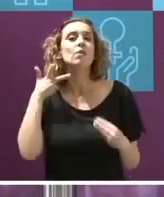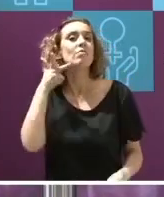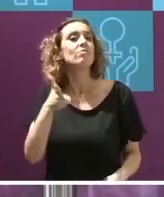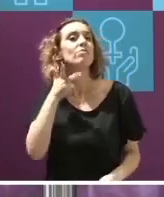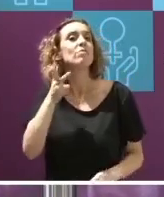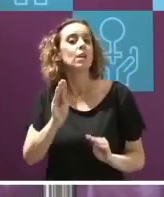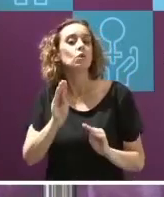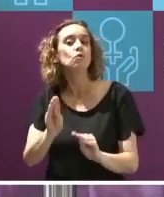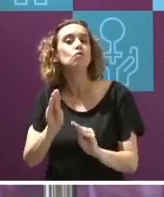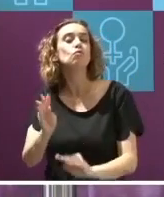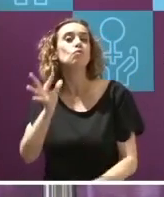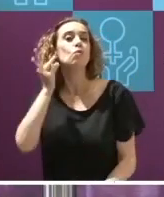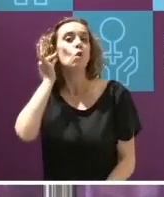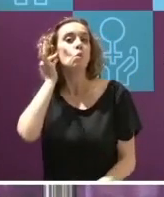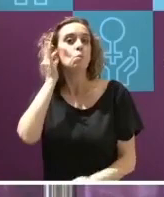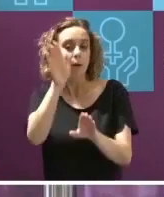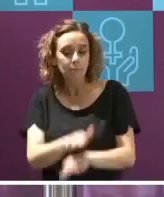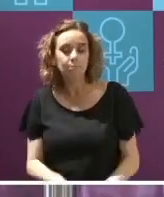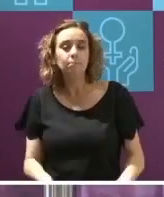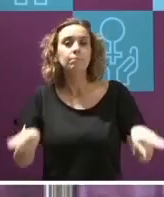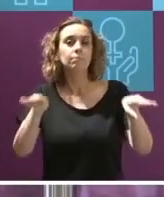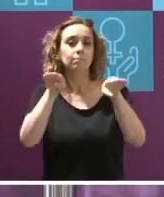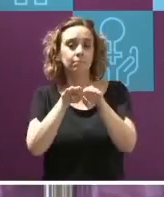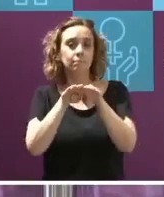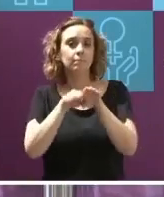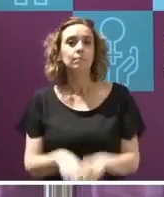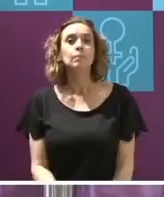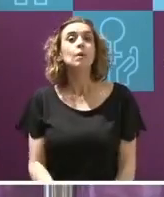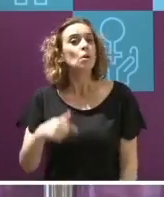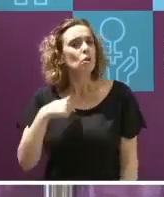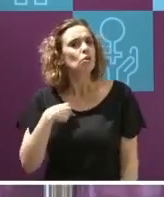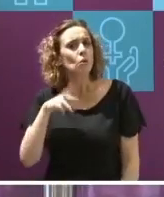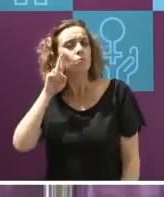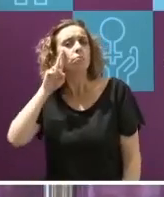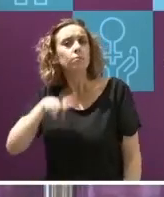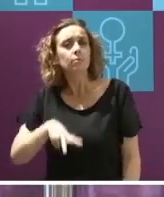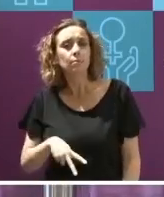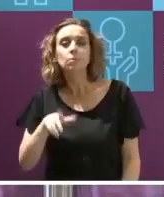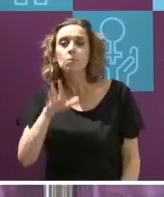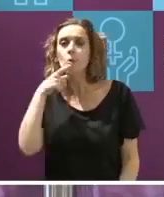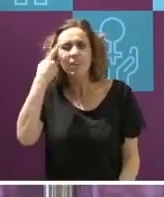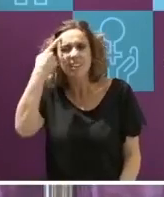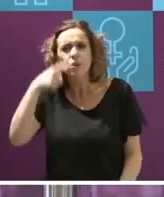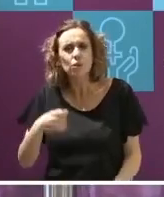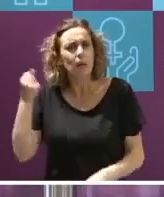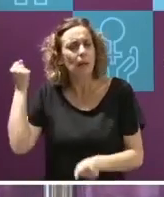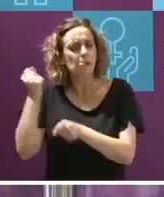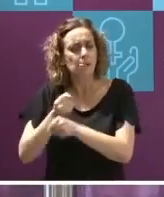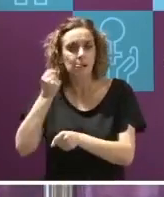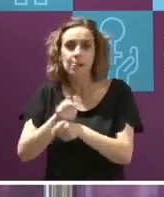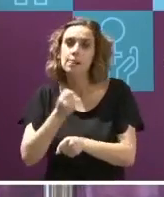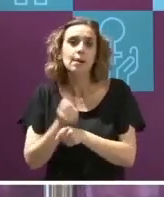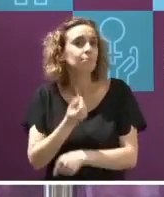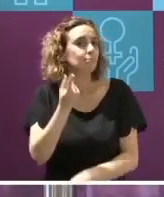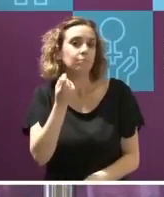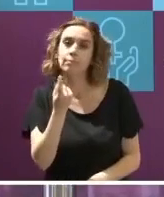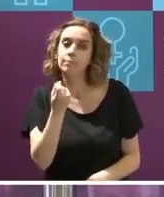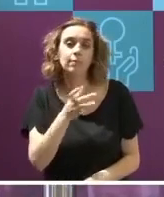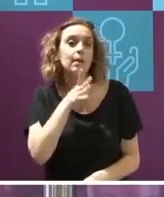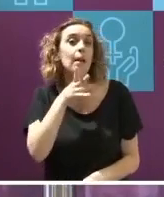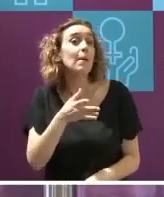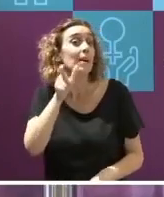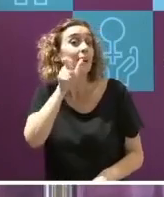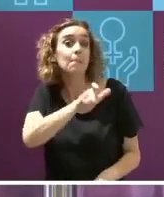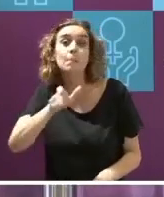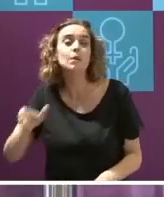como mujeres en pie de igualdad. Y lo reconozco porque somos conscientes de que queda mucho por hacer para que todas las mujeres